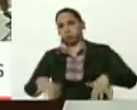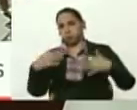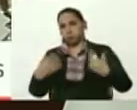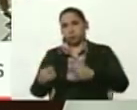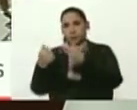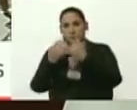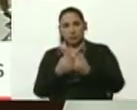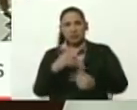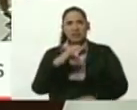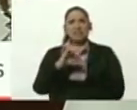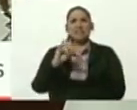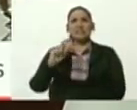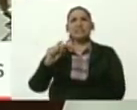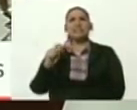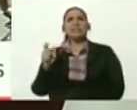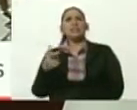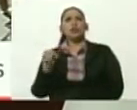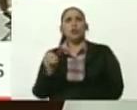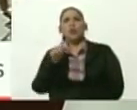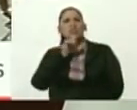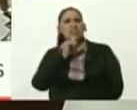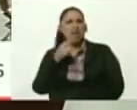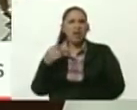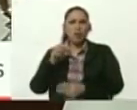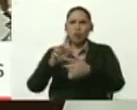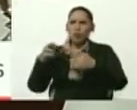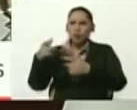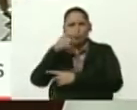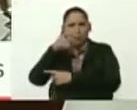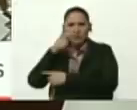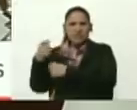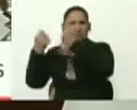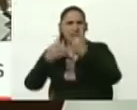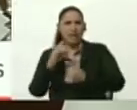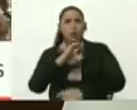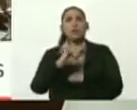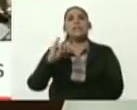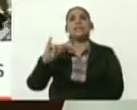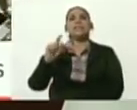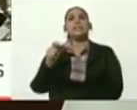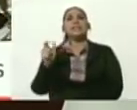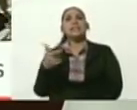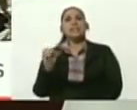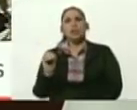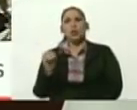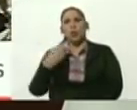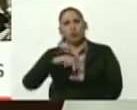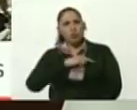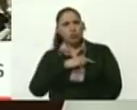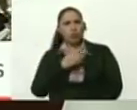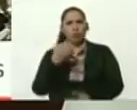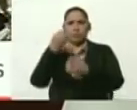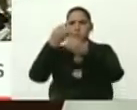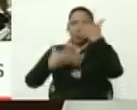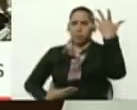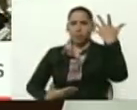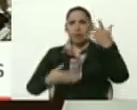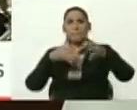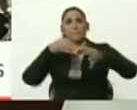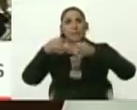de Citgo? ¿Quién? ¿Quién controla eso? ¿Quién supervisa eso? Si con esto que estamos narrando, lo que ha ocurrido en